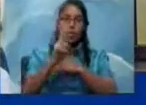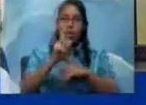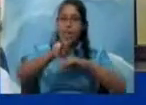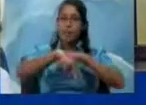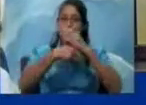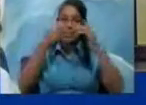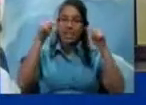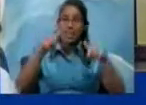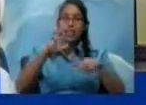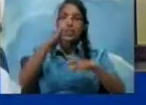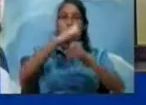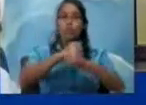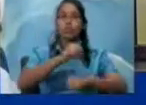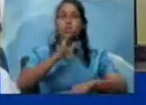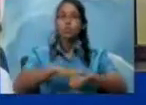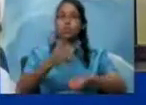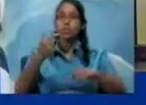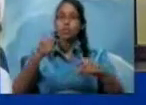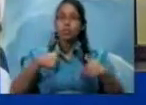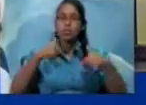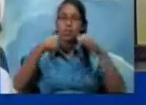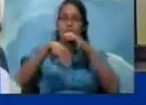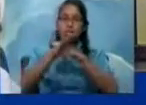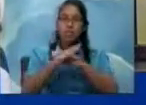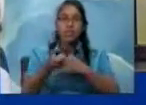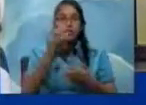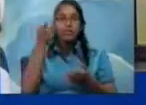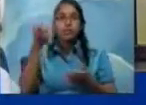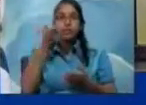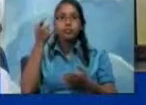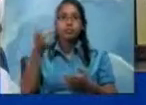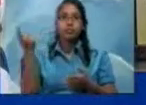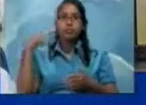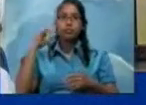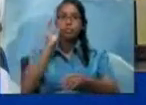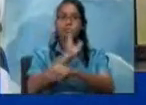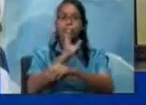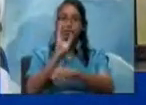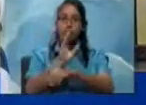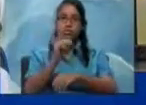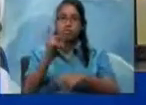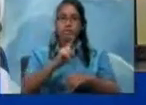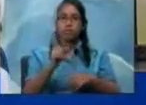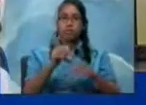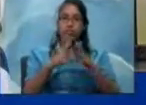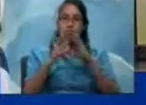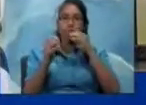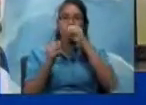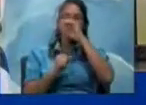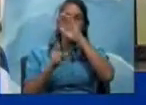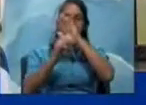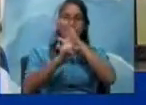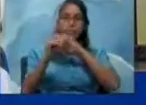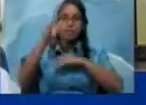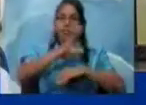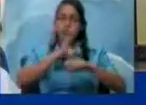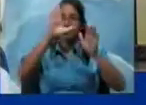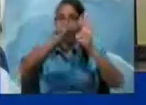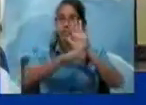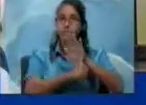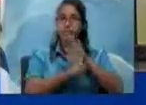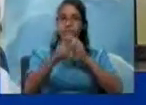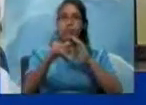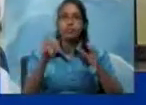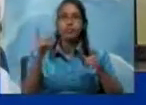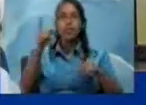noche porque yo me la voy a rebuscar tenga cuidado que esa noche no lo agarren los malandros le